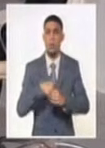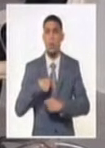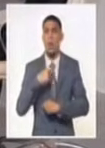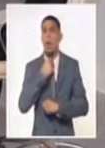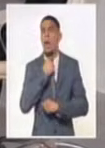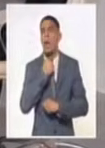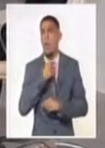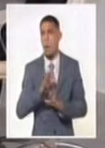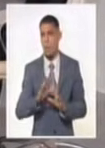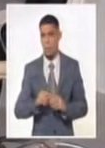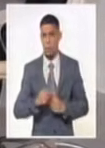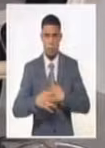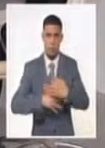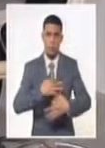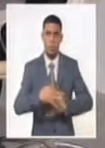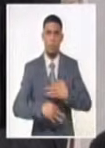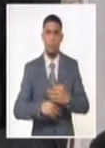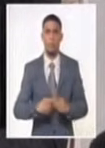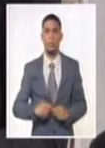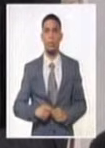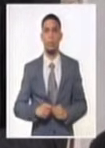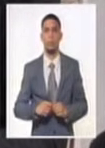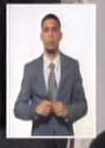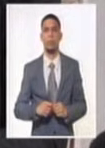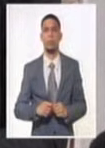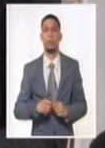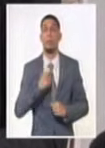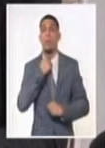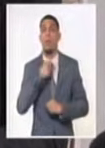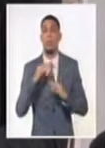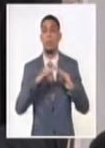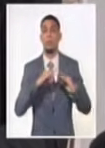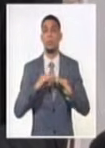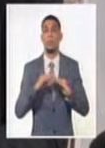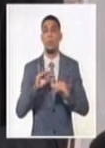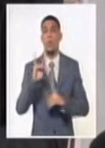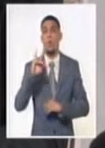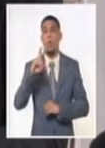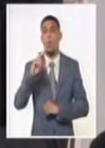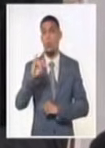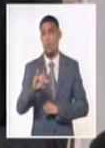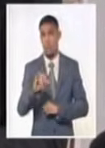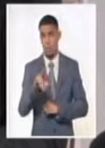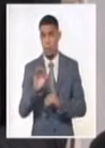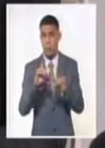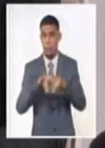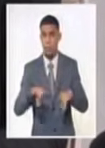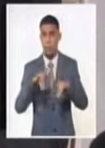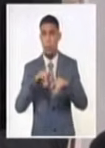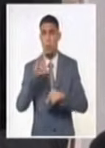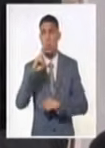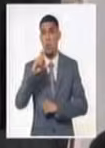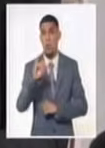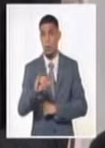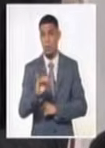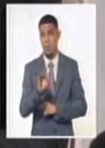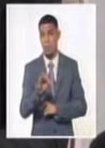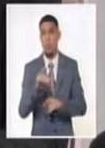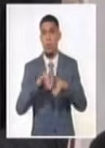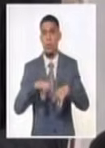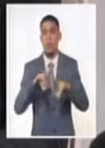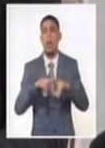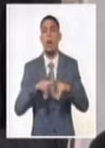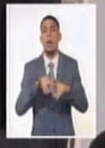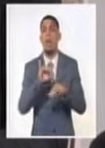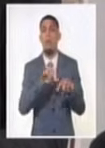ejemplo. La comunidad de la UCI, o sea, ahí los estudiantes de esa comunidad, es una ciudad, entonces los